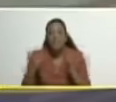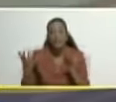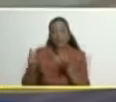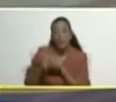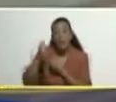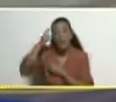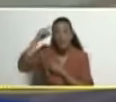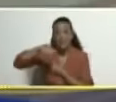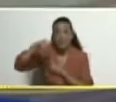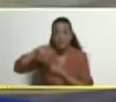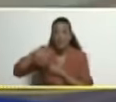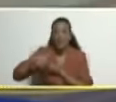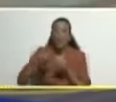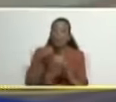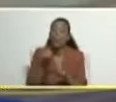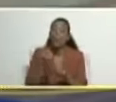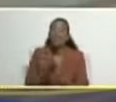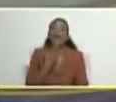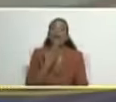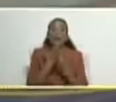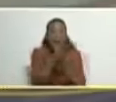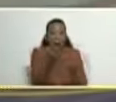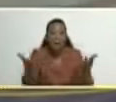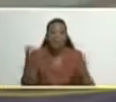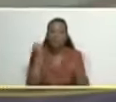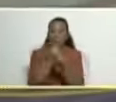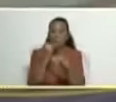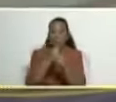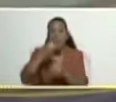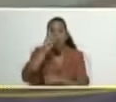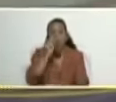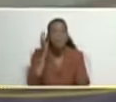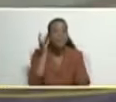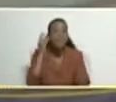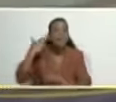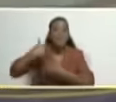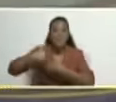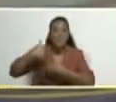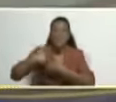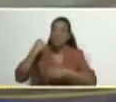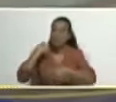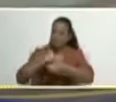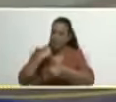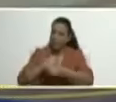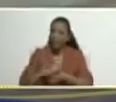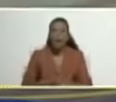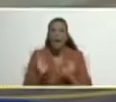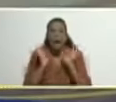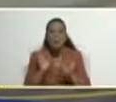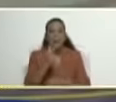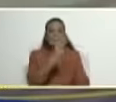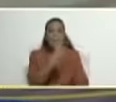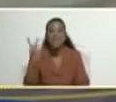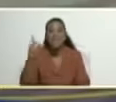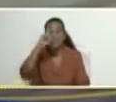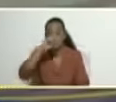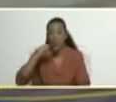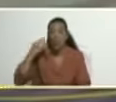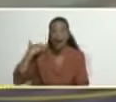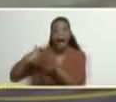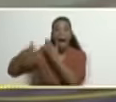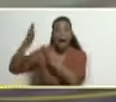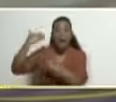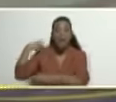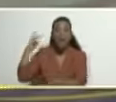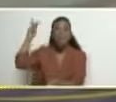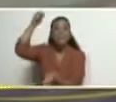acompañarlo a darle las gracias a los trabajadores y trabajadoras de PDVSA. Hace exactamente 22 años yo regresaba a